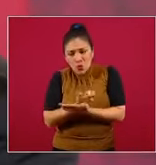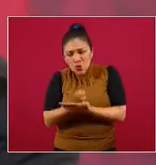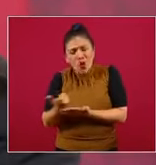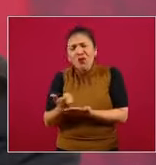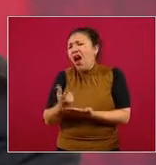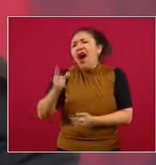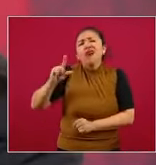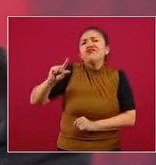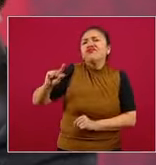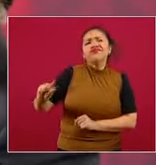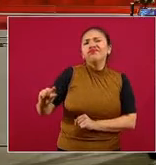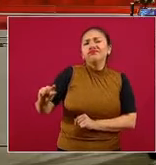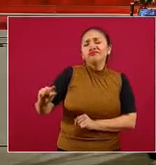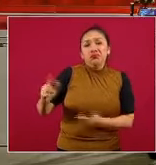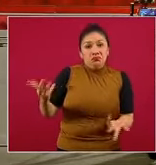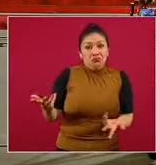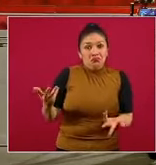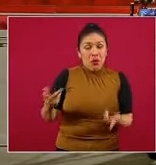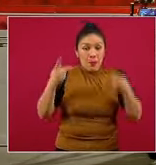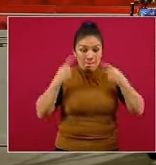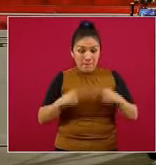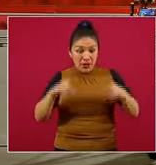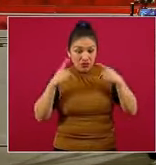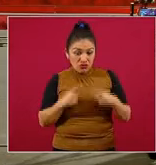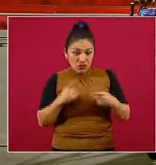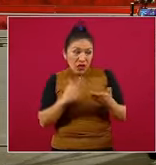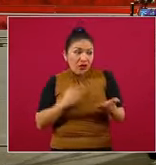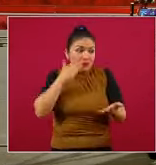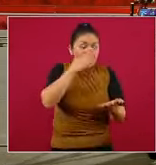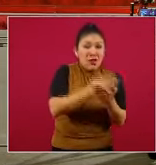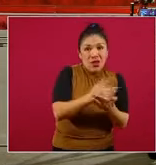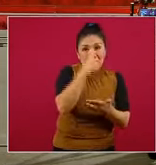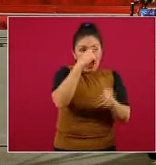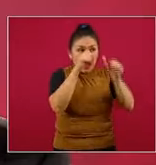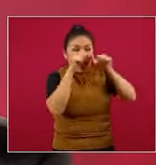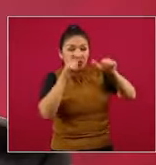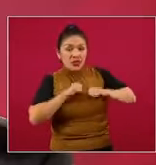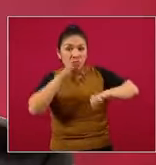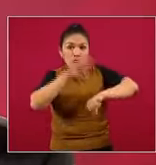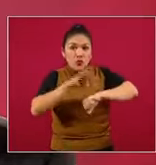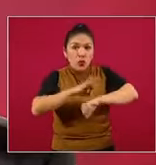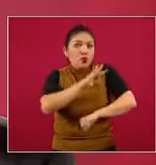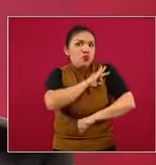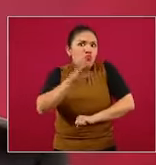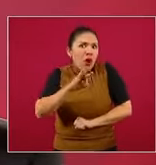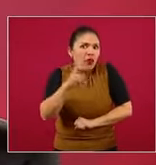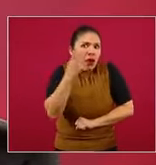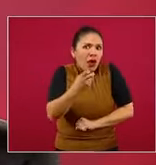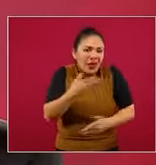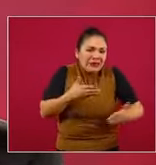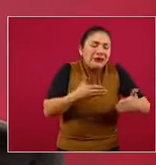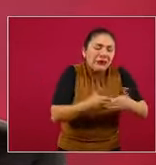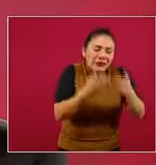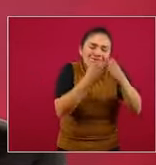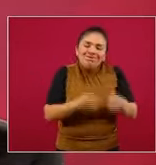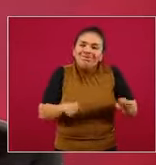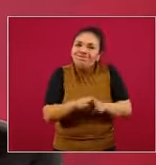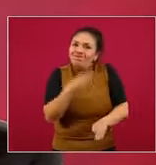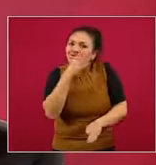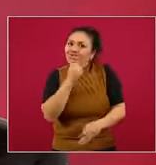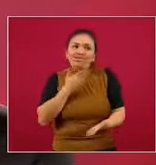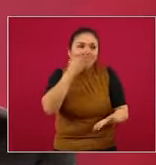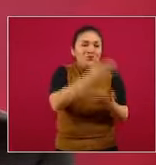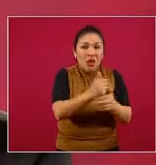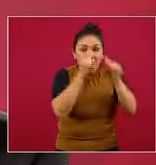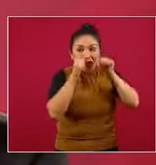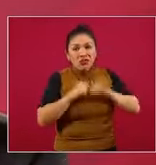menor, y en cambio para la persona que utiliza los servicios puede ser una barrera muy importante de acceso.